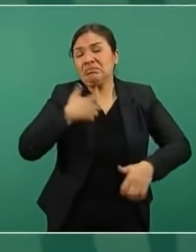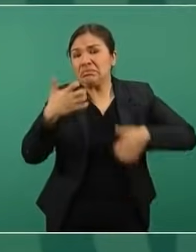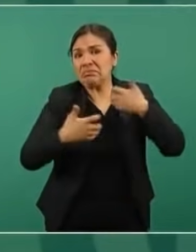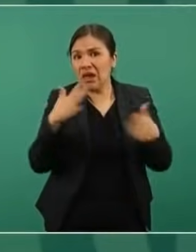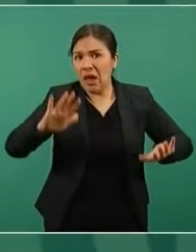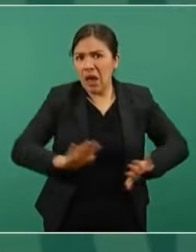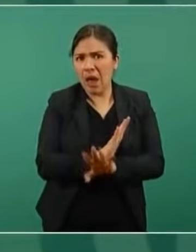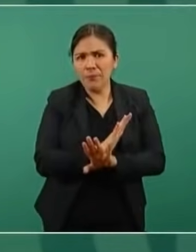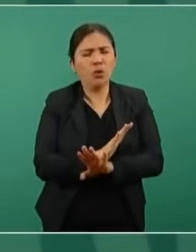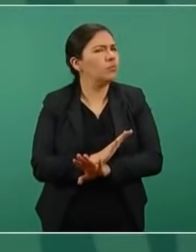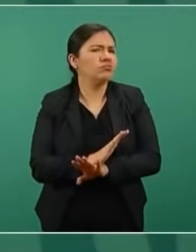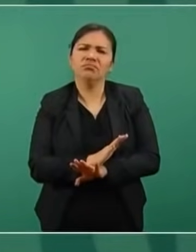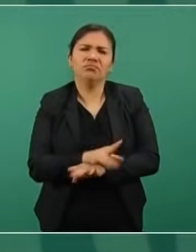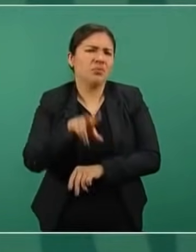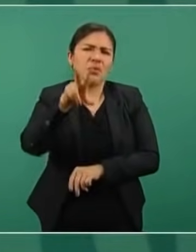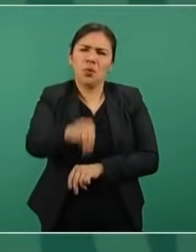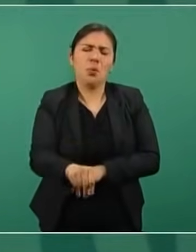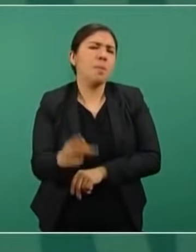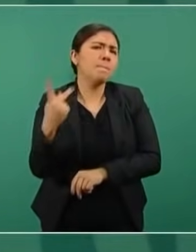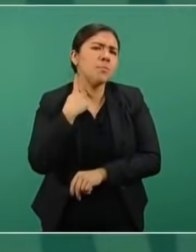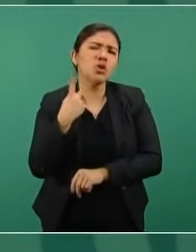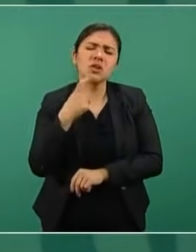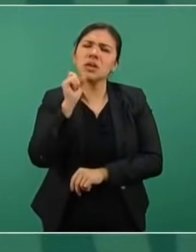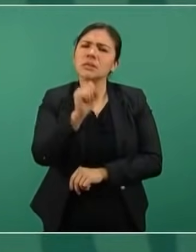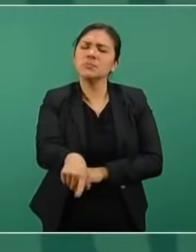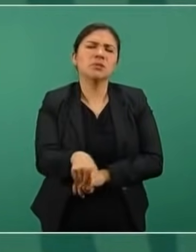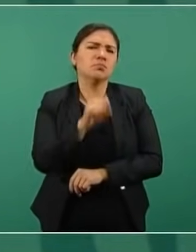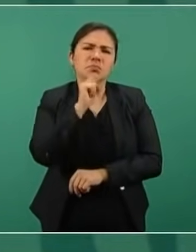es la misma política.